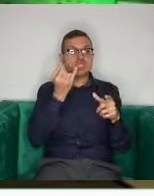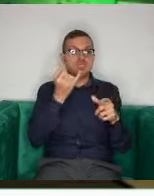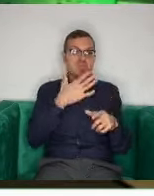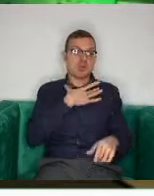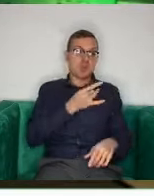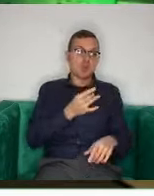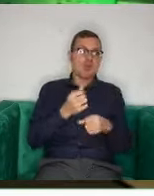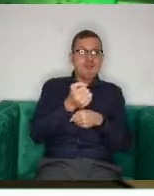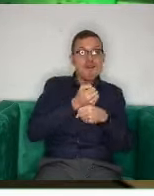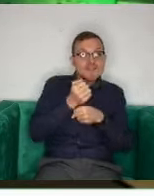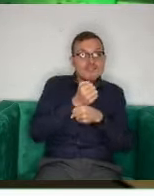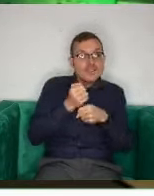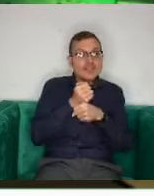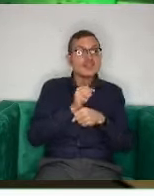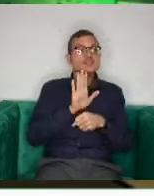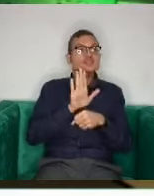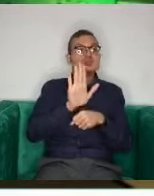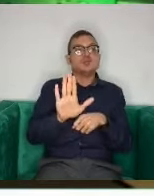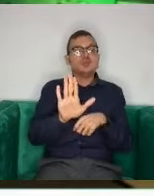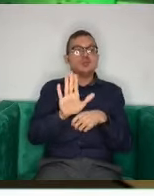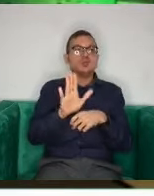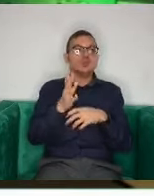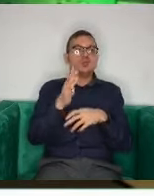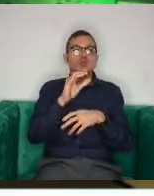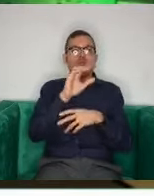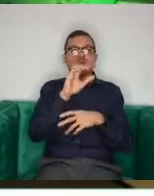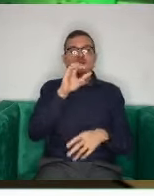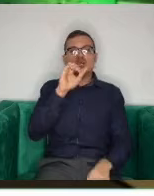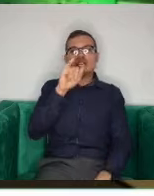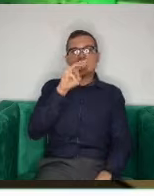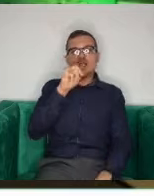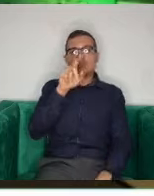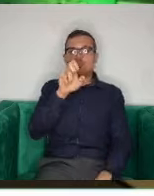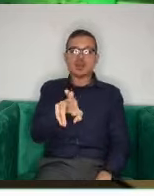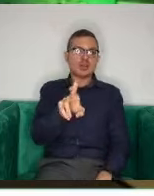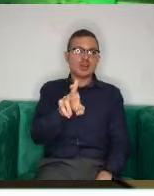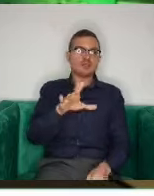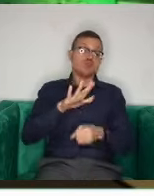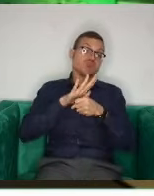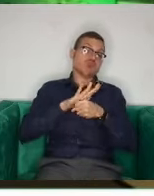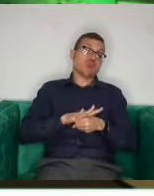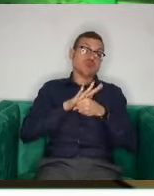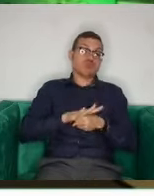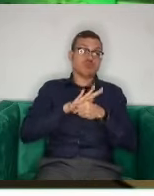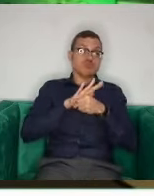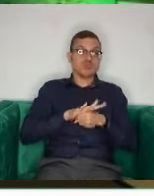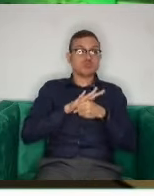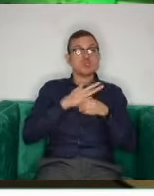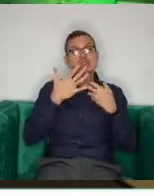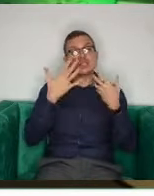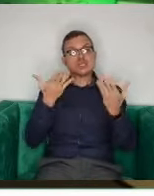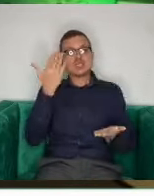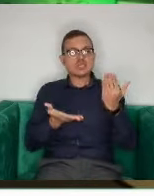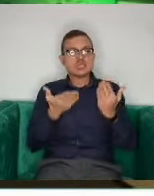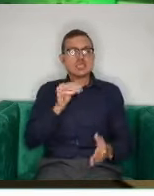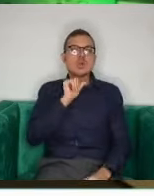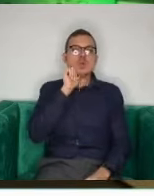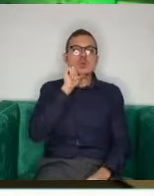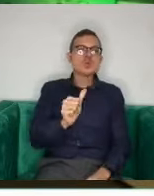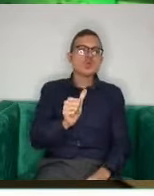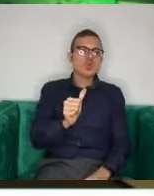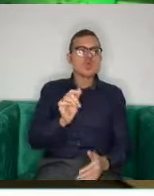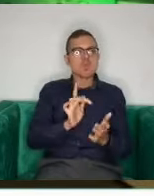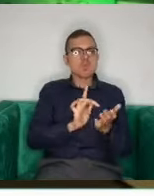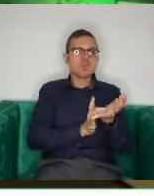hipertenso, y el medicamento no le hace efecto, quizás no es el medicamento y el médico está cambiando